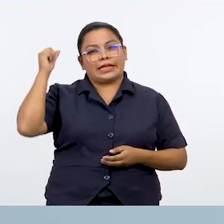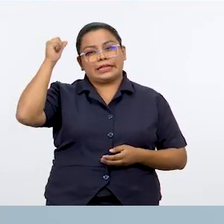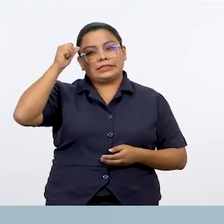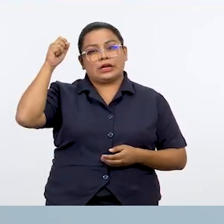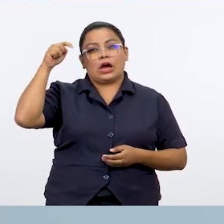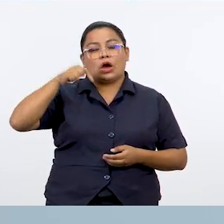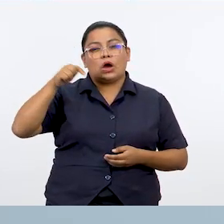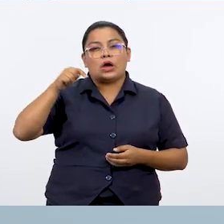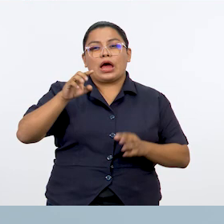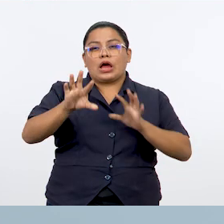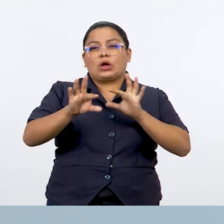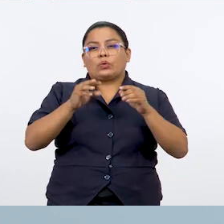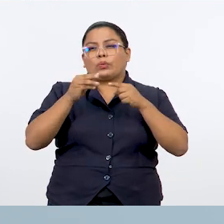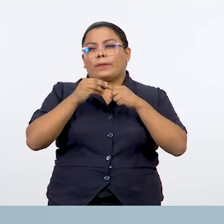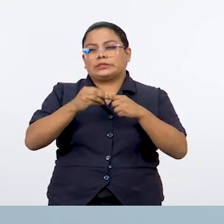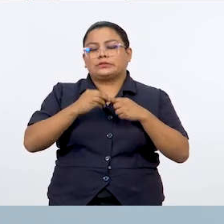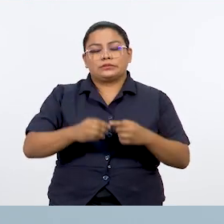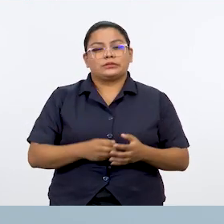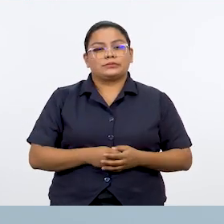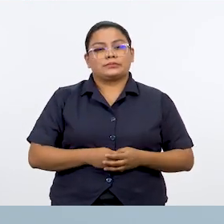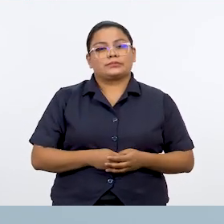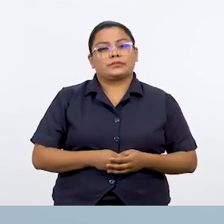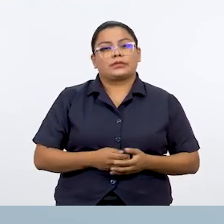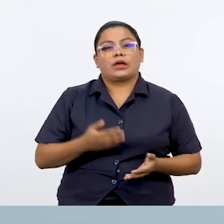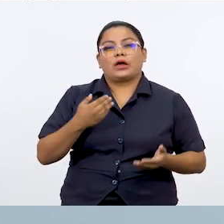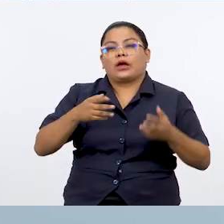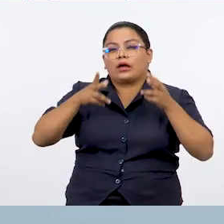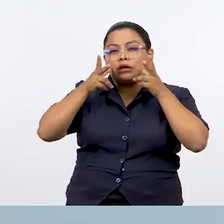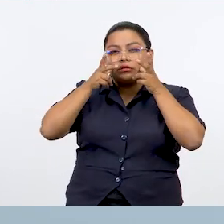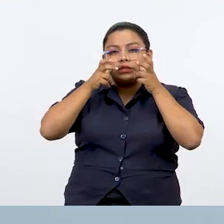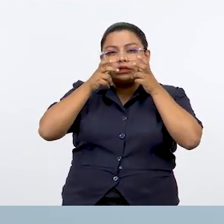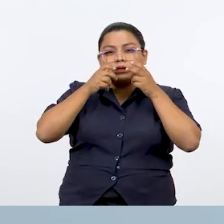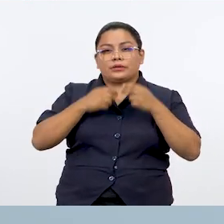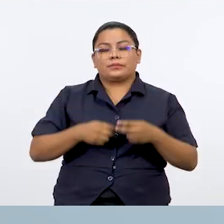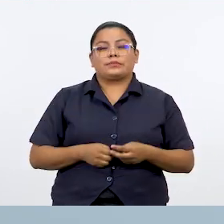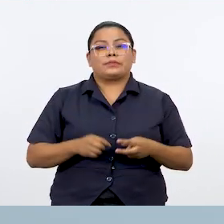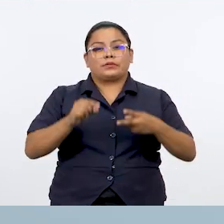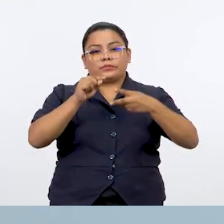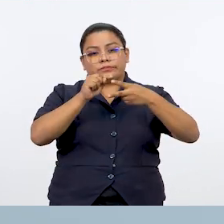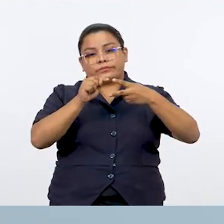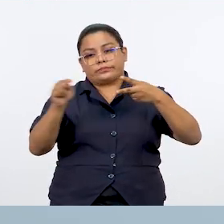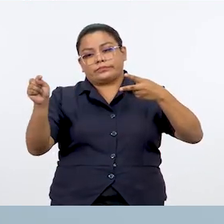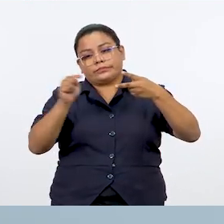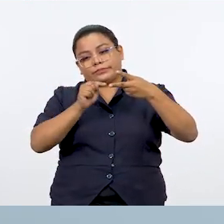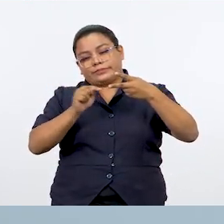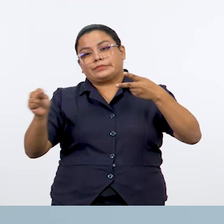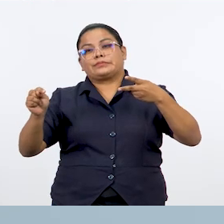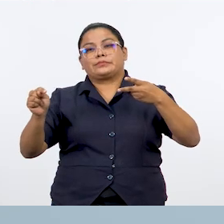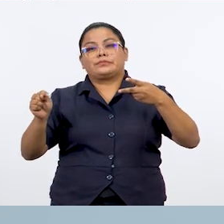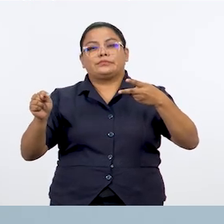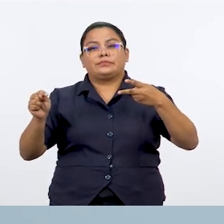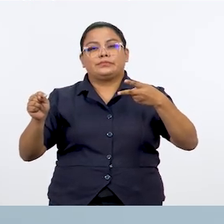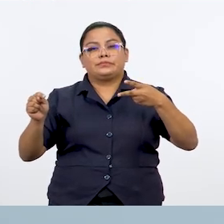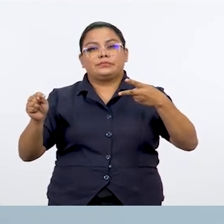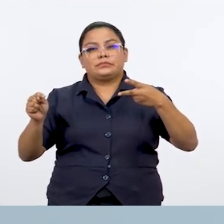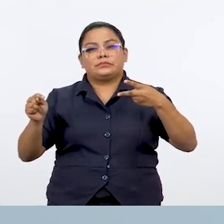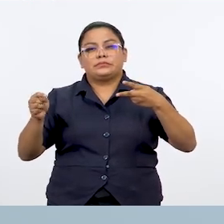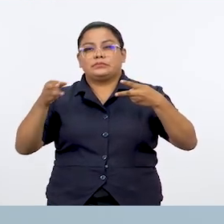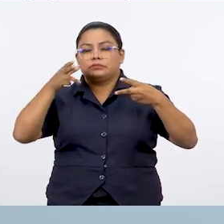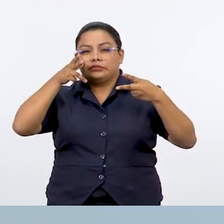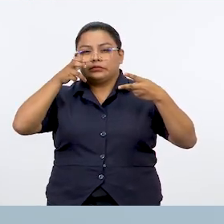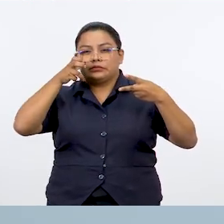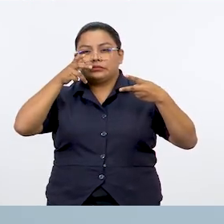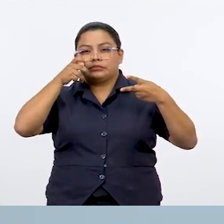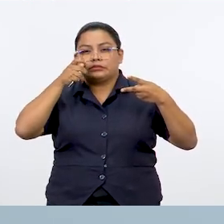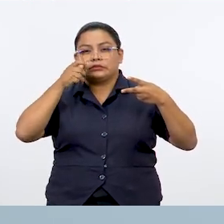Analicemos ahora algunos casos especiales. ¿Qué tal si observamos primero nuestra gráfica de doble recta numérica? Si